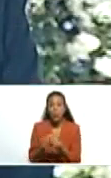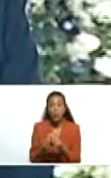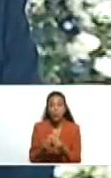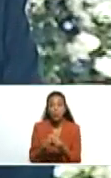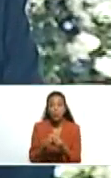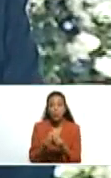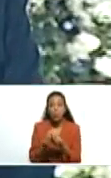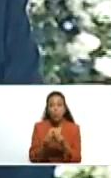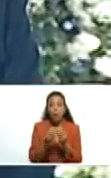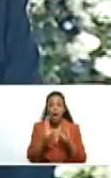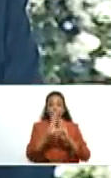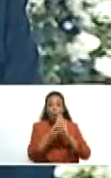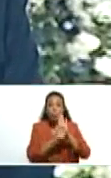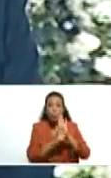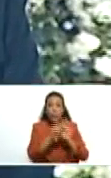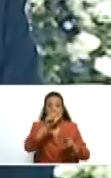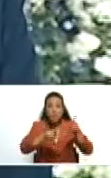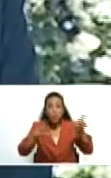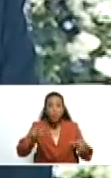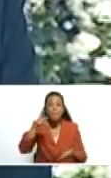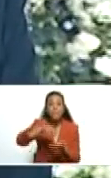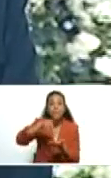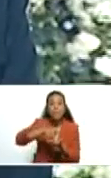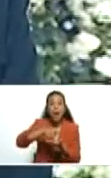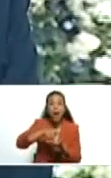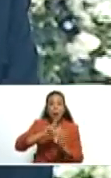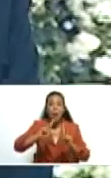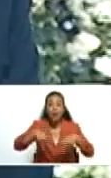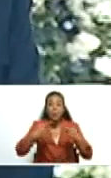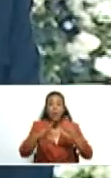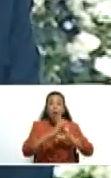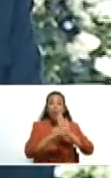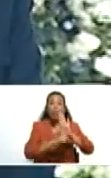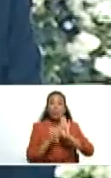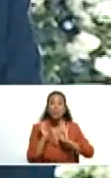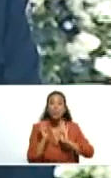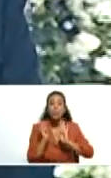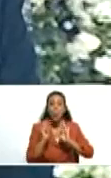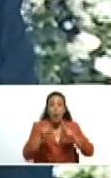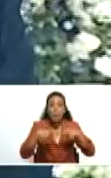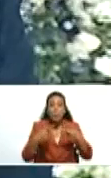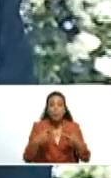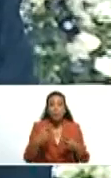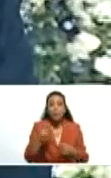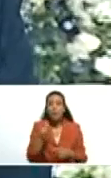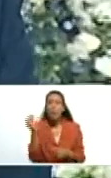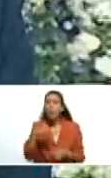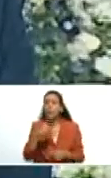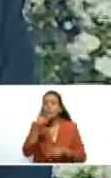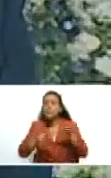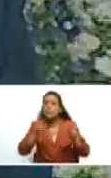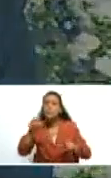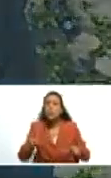Entre los constituyentes que puedo ver aquí. Levanten la mano si hay otro constituyente.